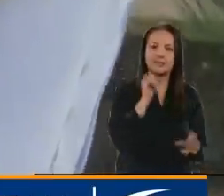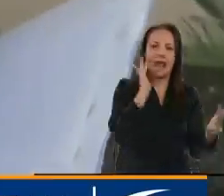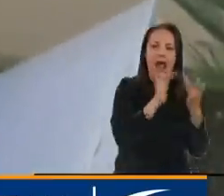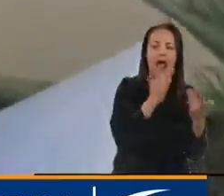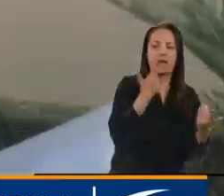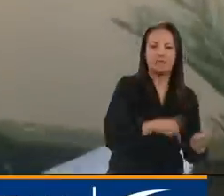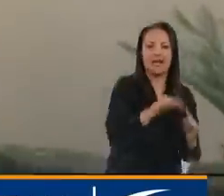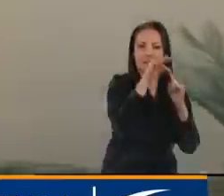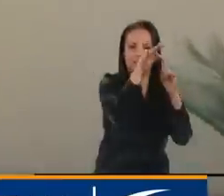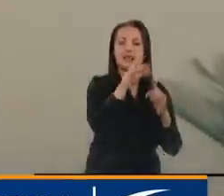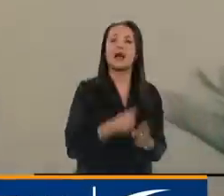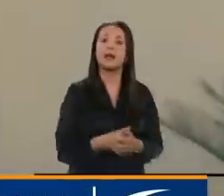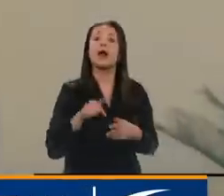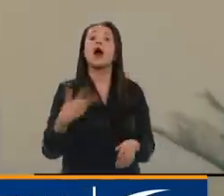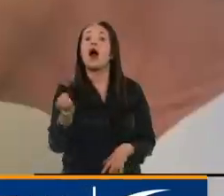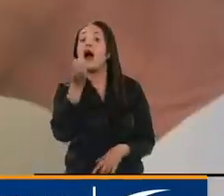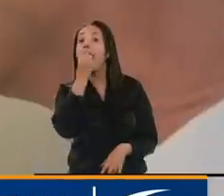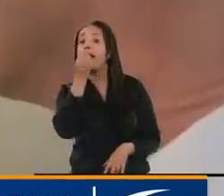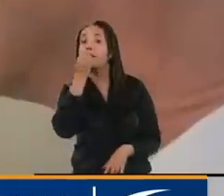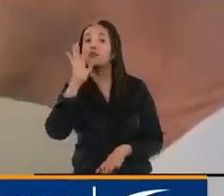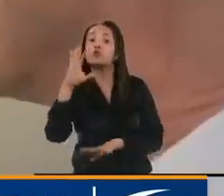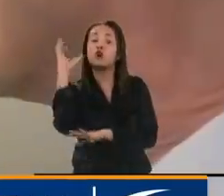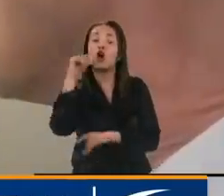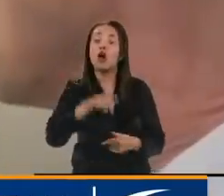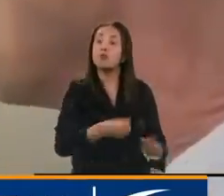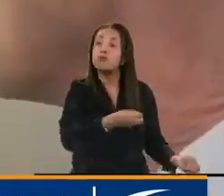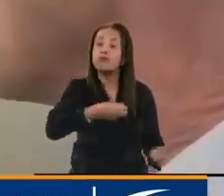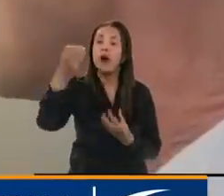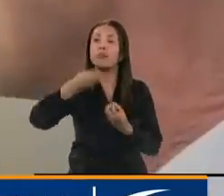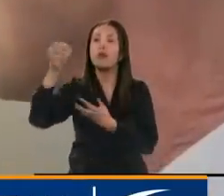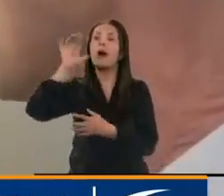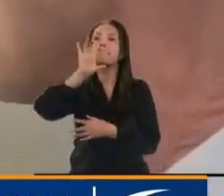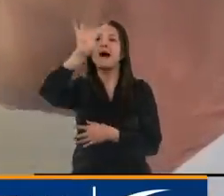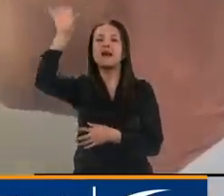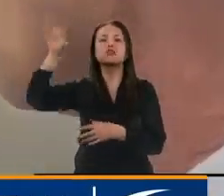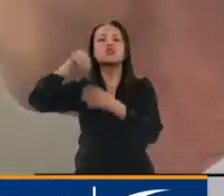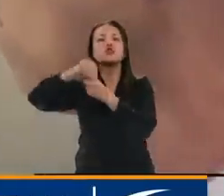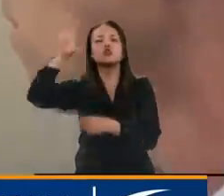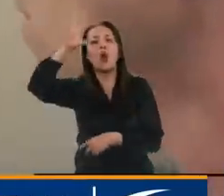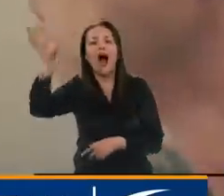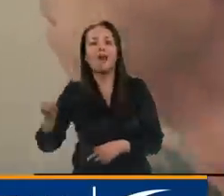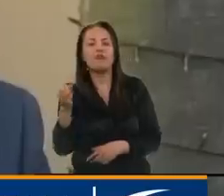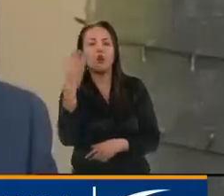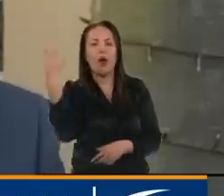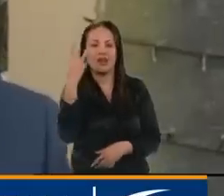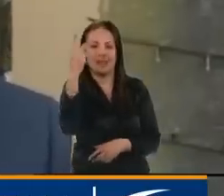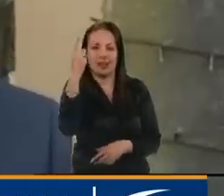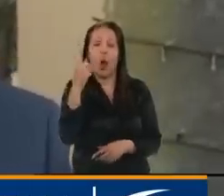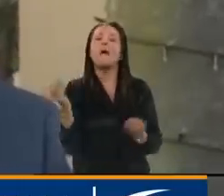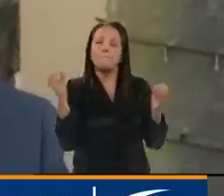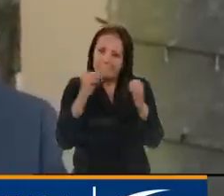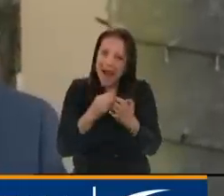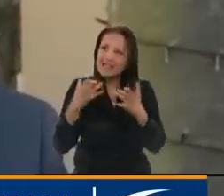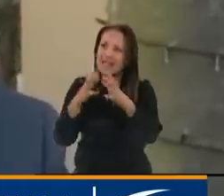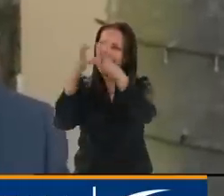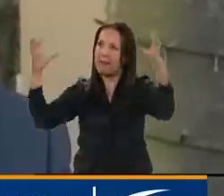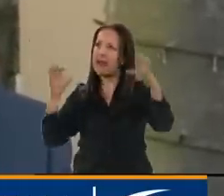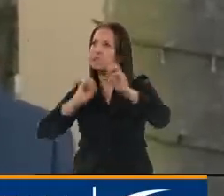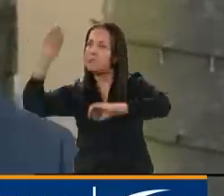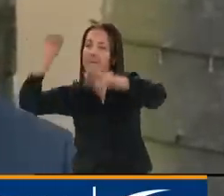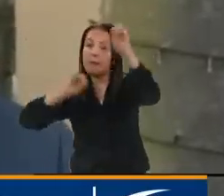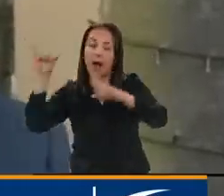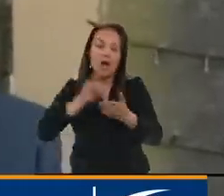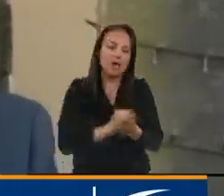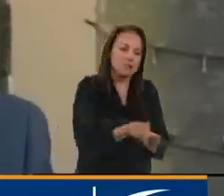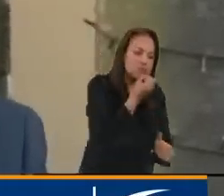Colombia hoy exporta a 31 países de África, pero van por más. Cerca de 12 categorías de la industria de alimentos que se exportan